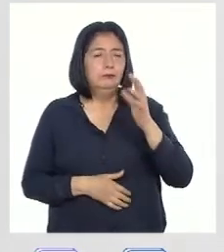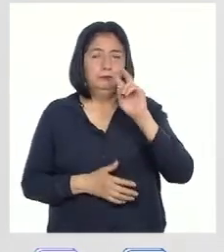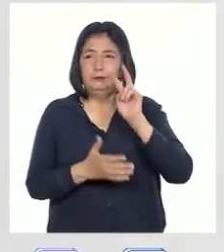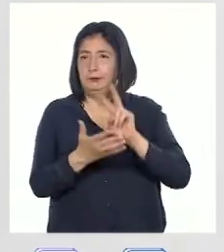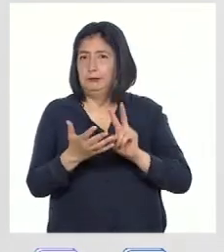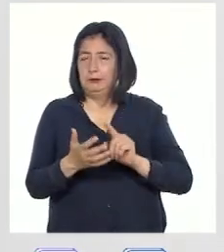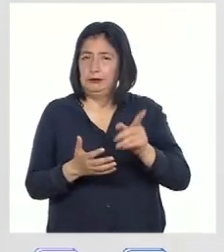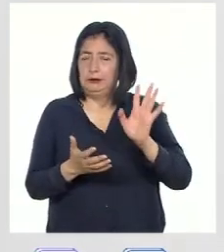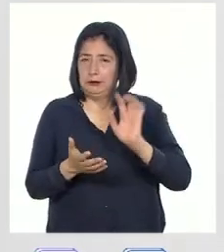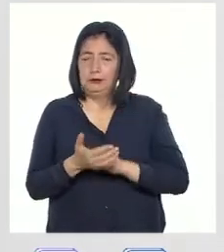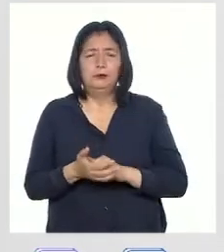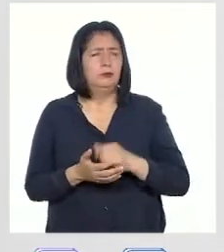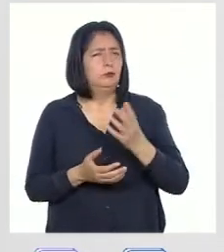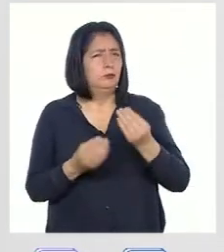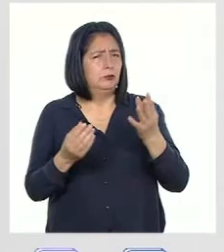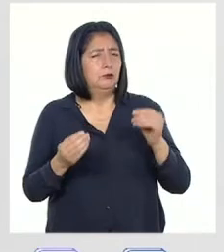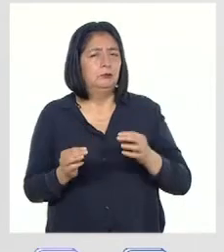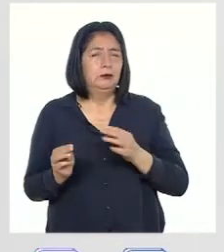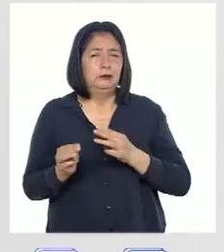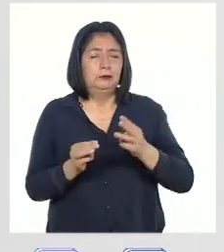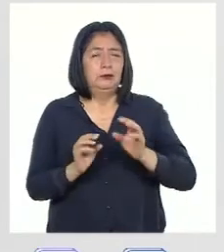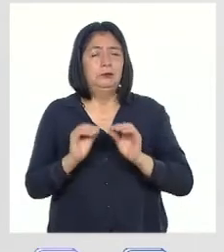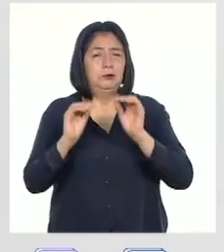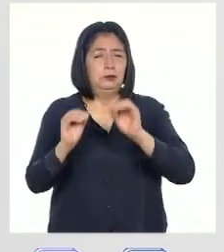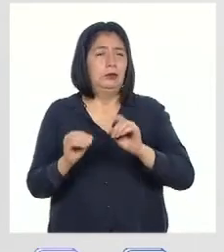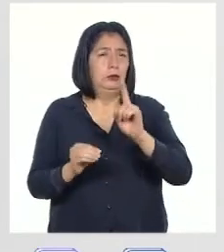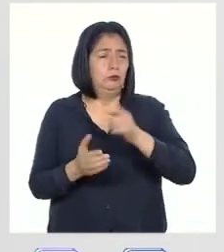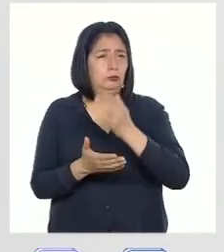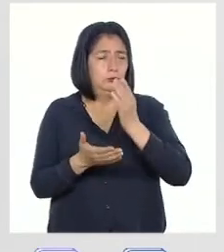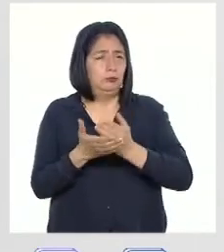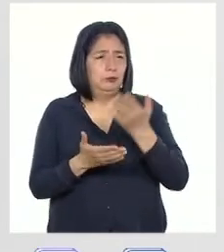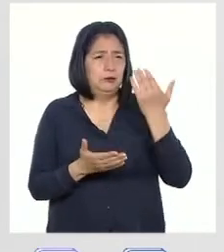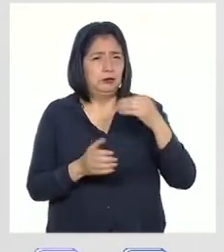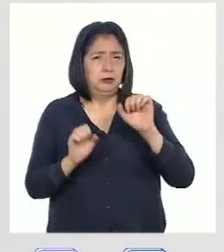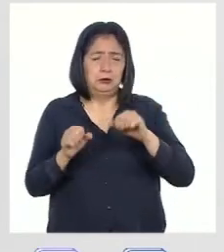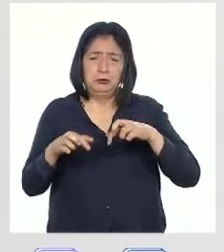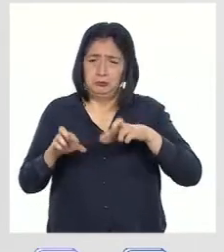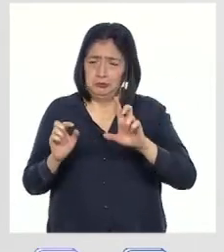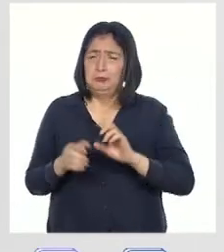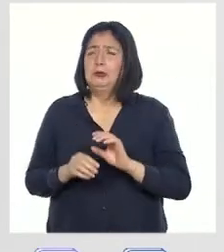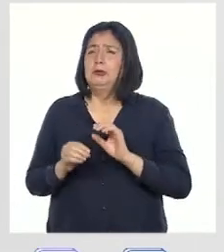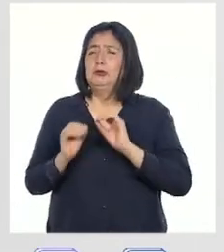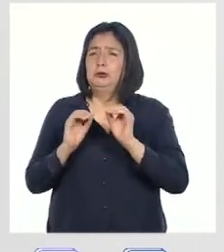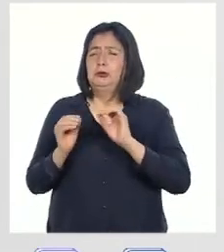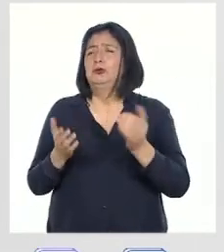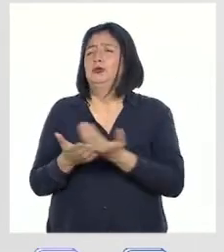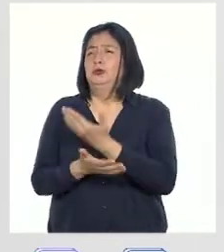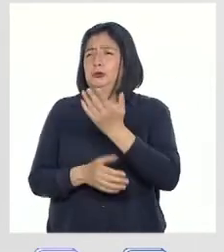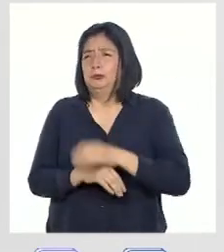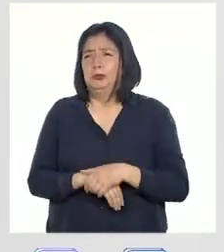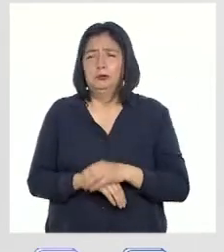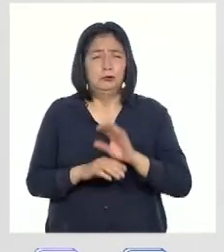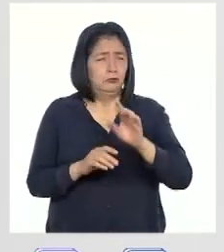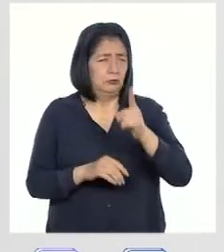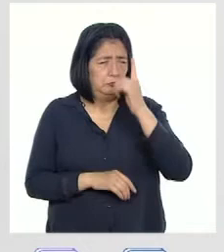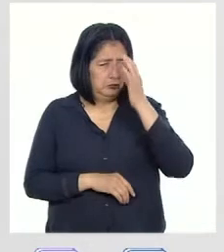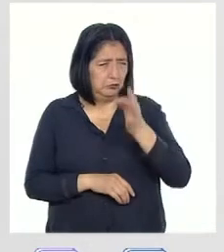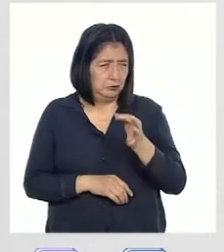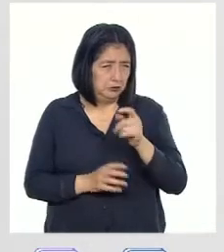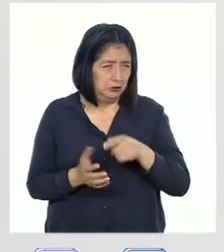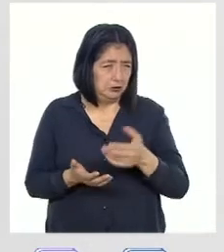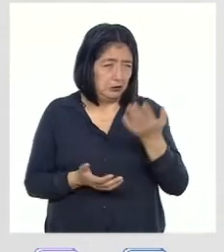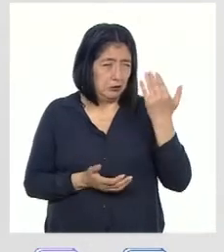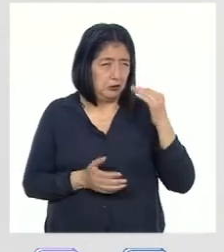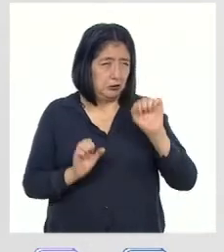visto, muchas veces la estrategia aplicada a un problema anterior nos permite resolver uno nuevo. ¿No crees que la